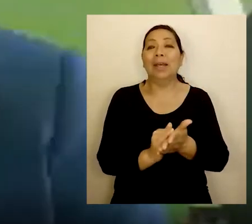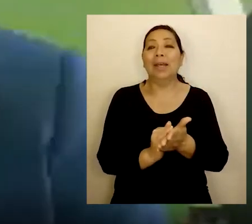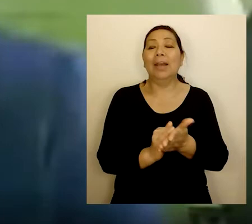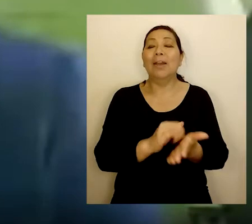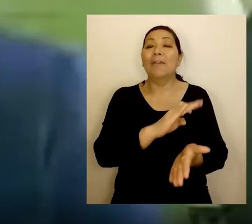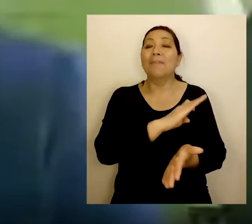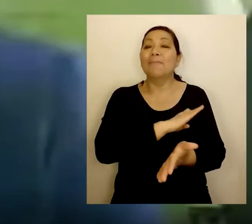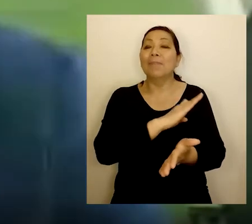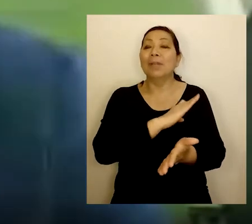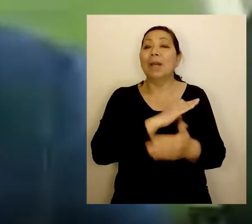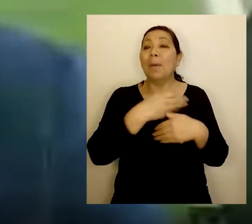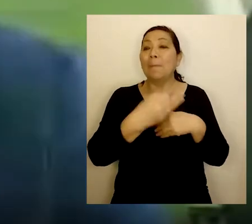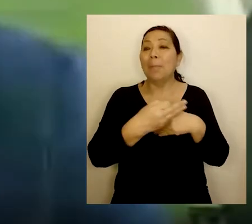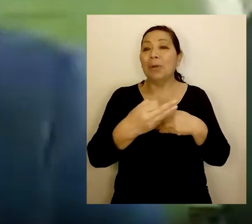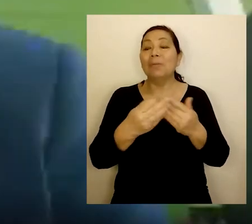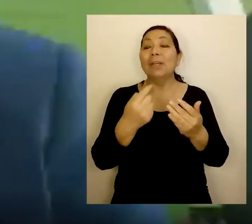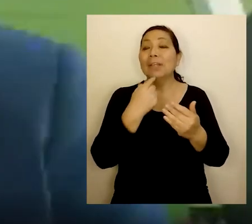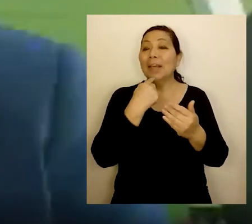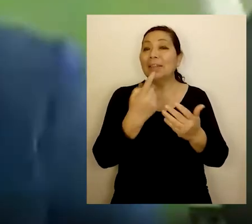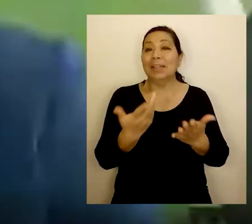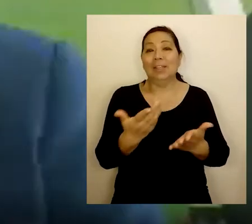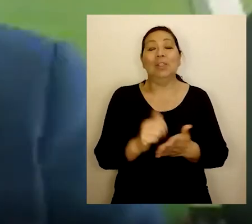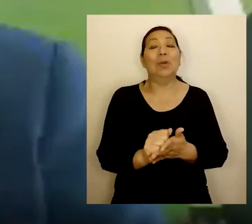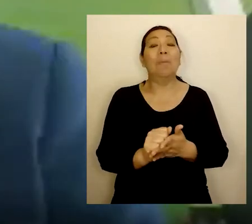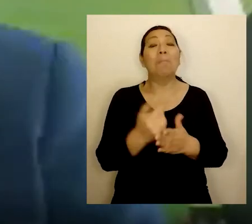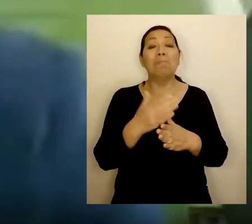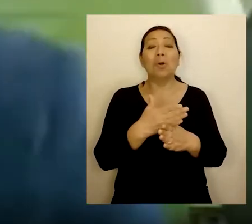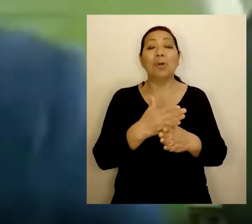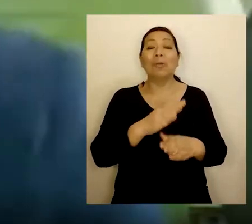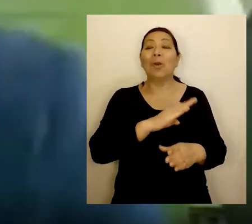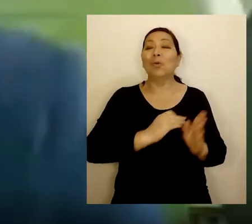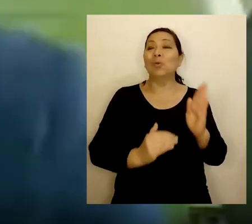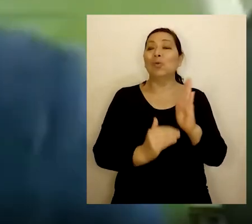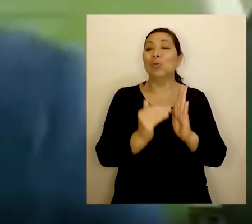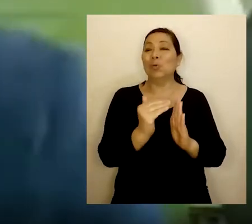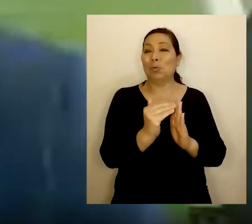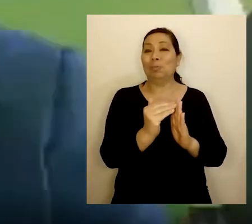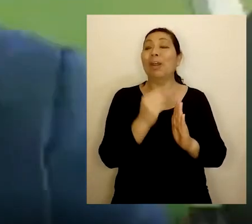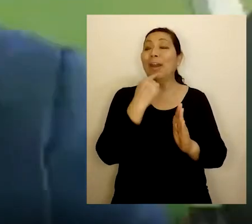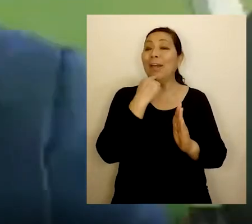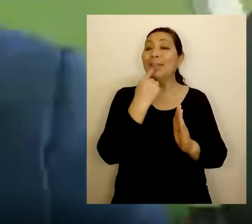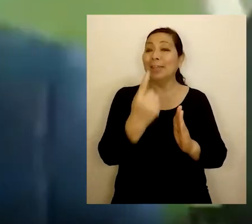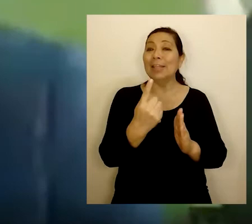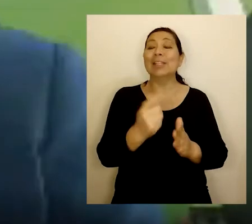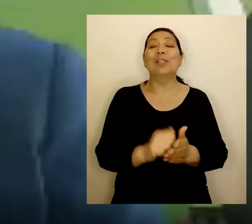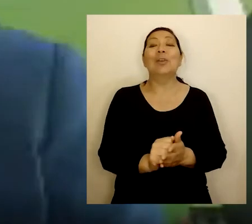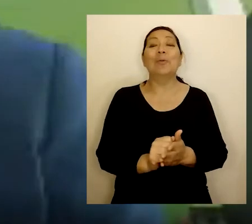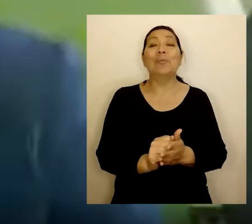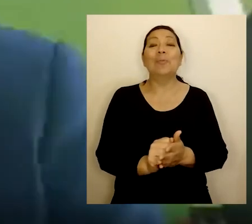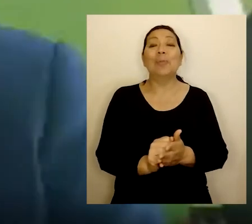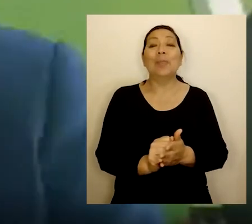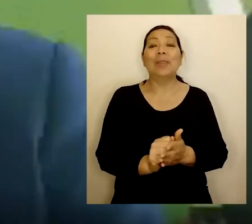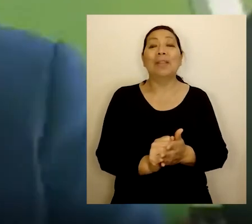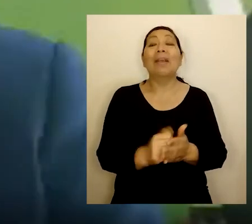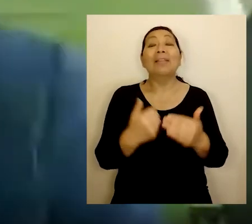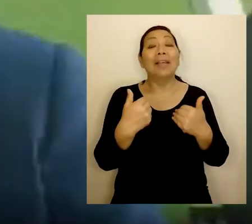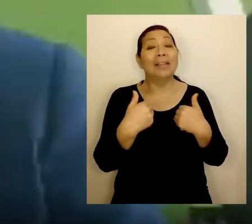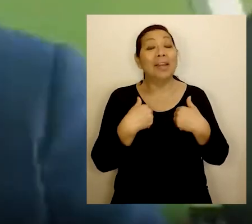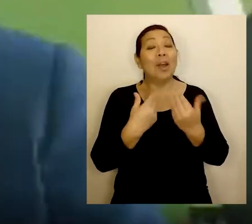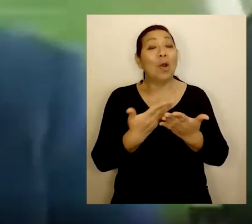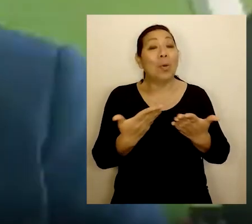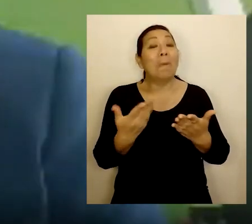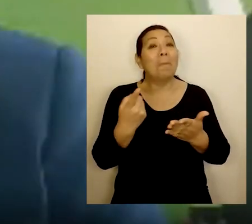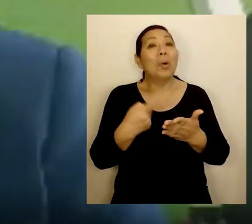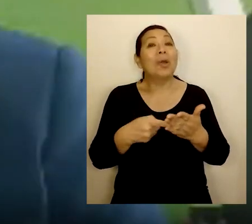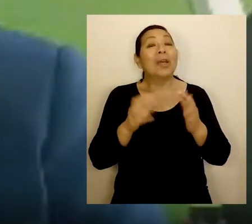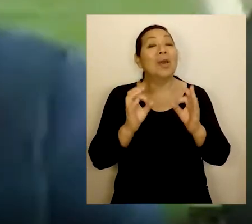que la Fiscalía Provincial había señalado. Es decir, por su parte el fiscal superior había señalado de que no se cumplía con este elemento